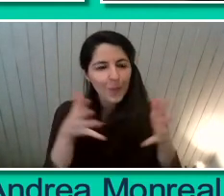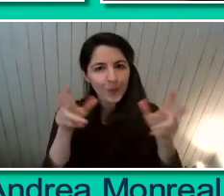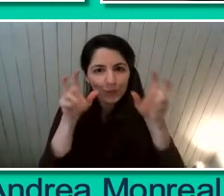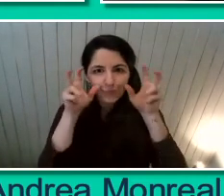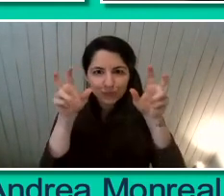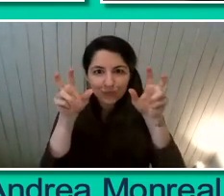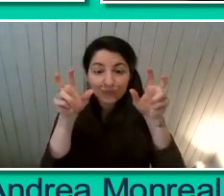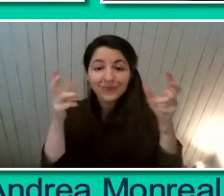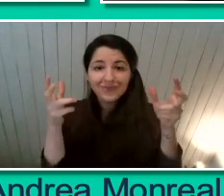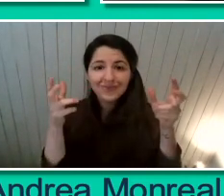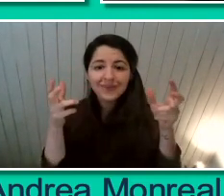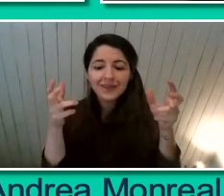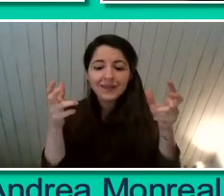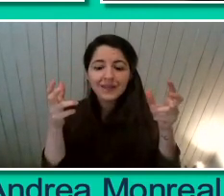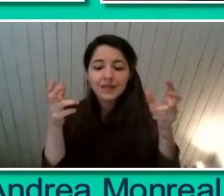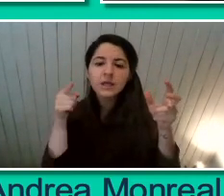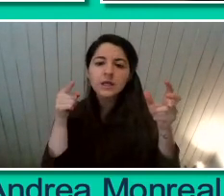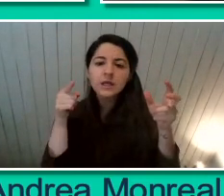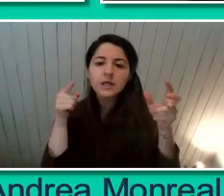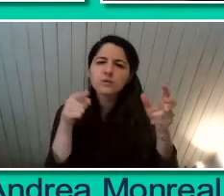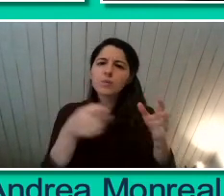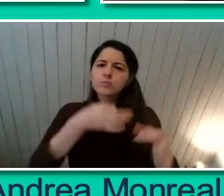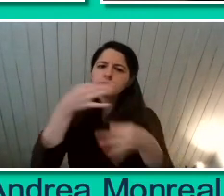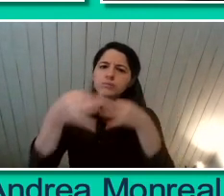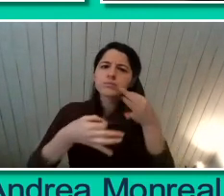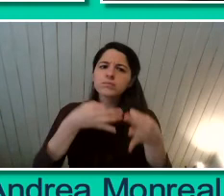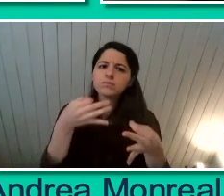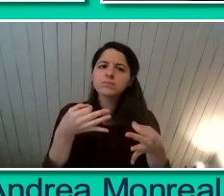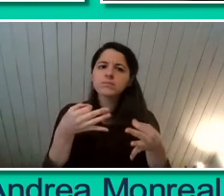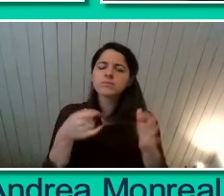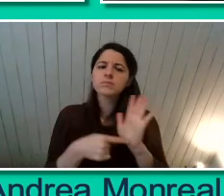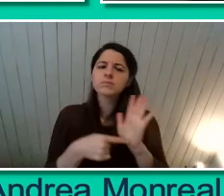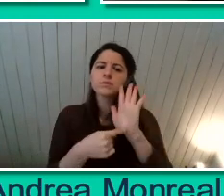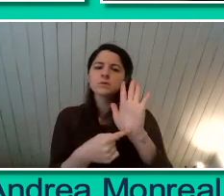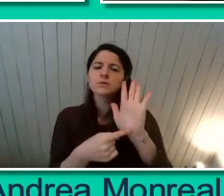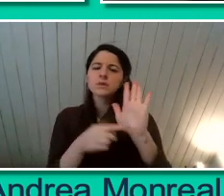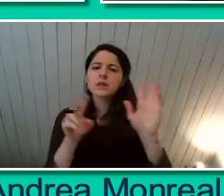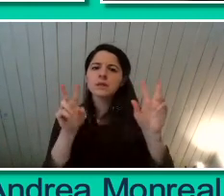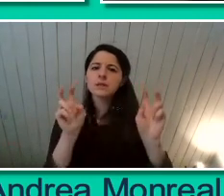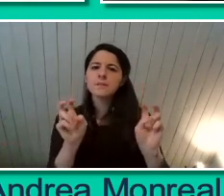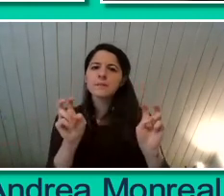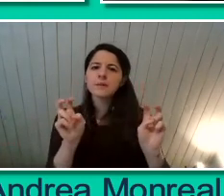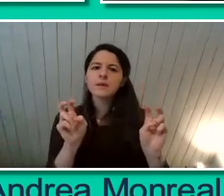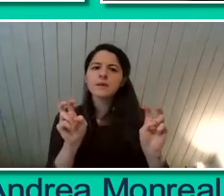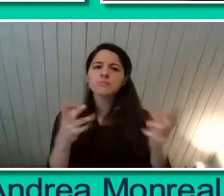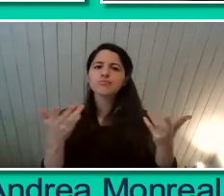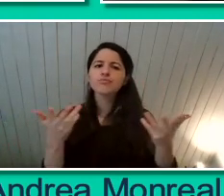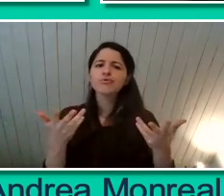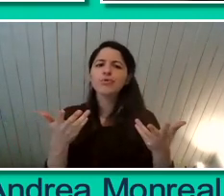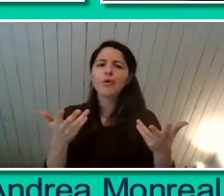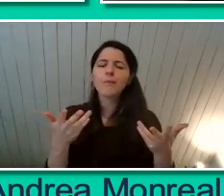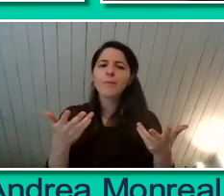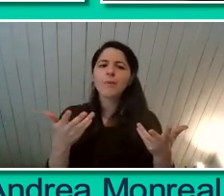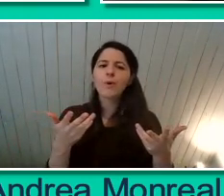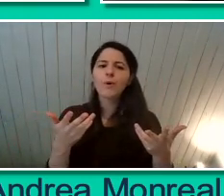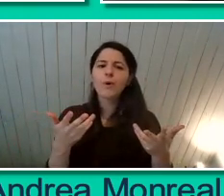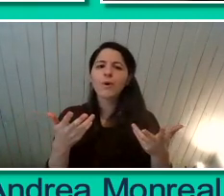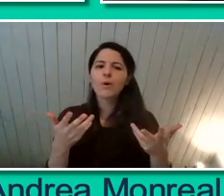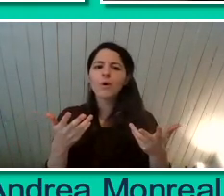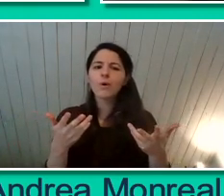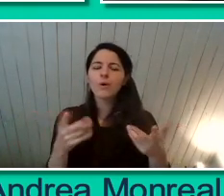Cuando expusiste o presentaste con respecto a cómo al limitar el aporte de